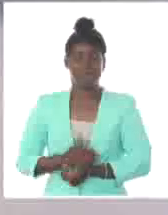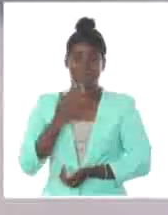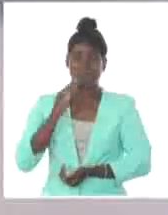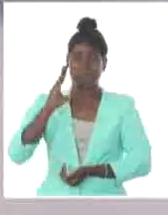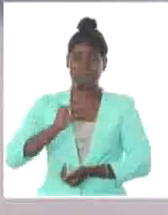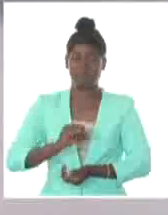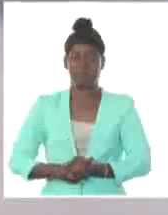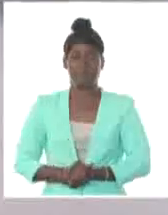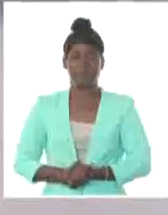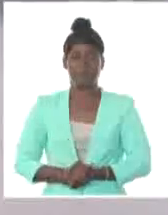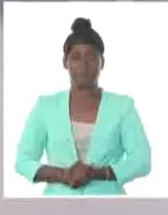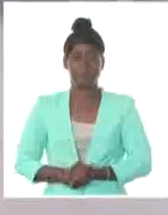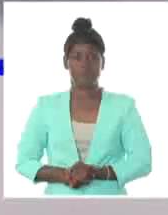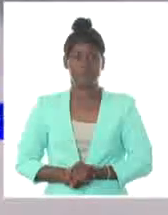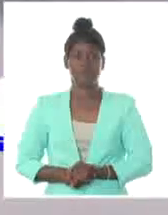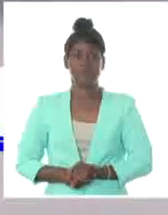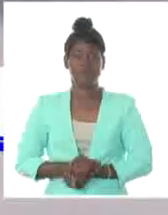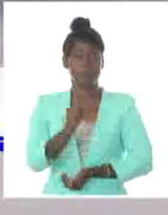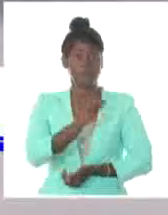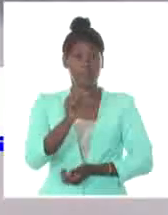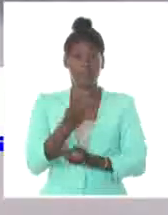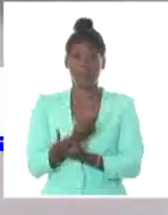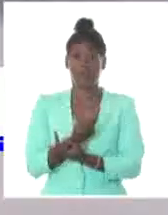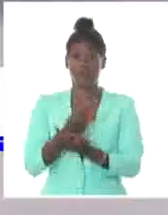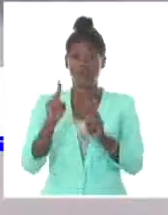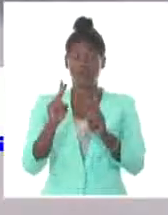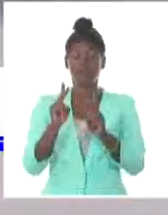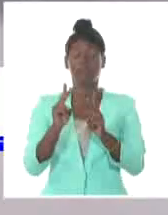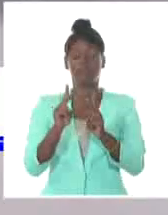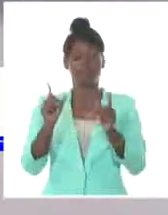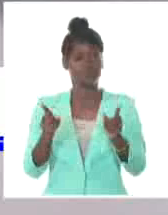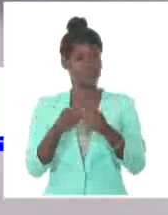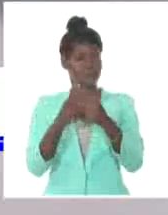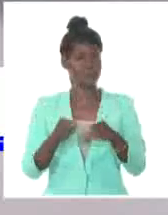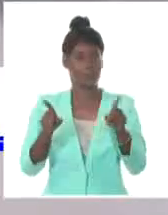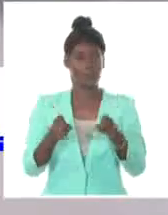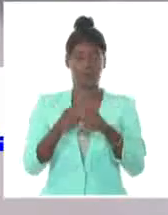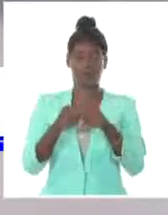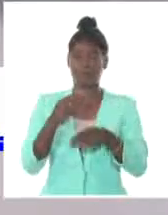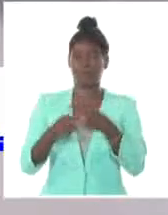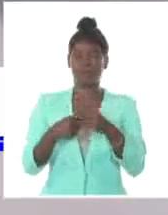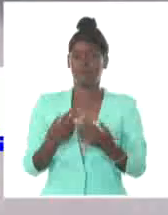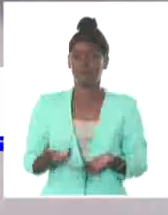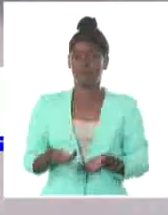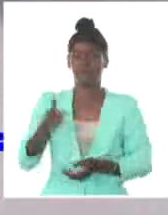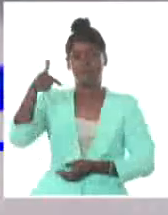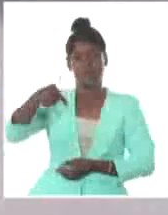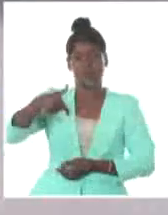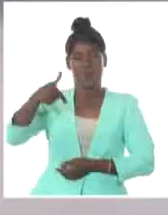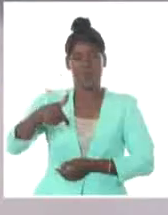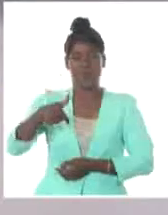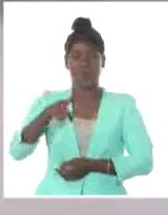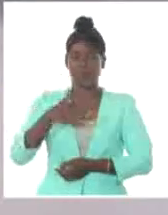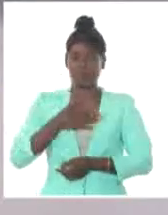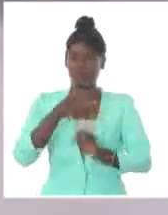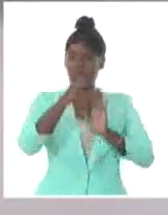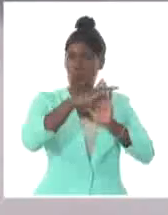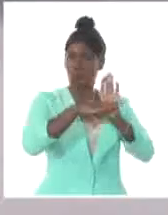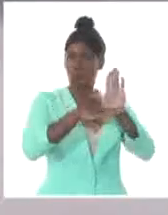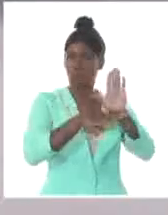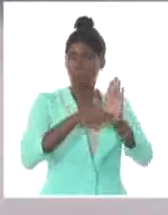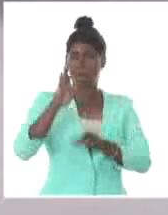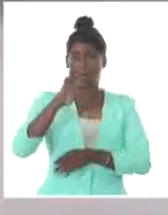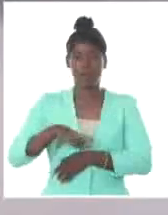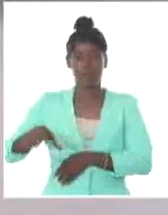Buenas noches. El encuentro de profesionales de la industria musical Primera Línea se desarrolló este jueves como parte del programa de la Feria Internacional